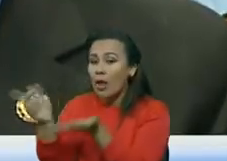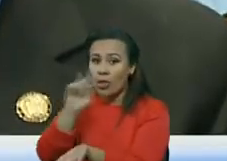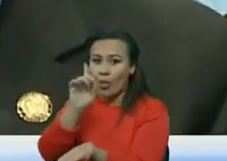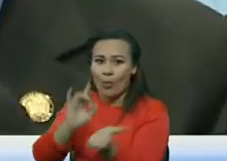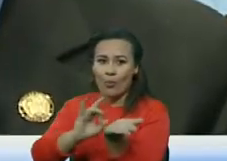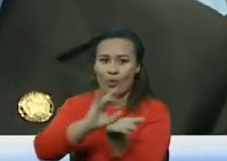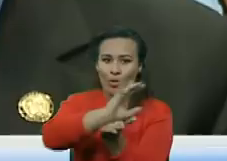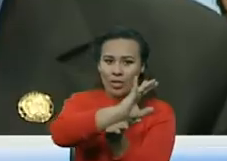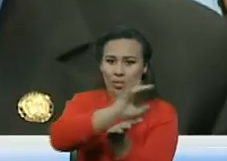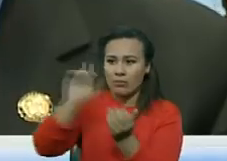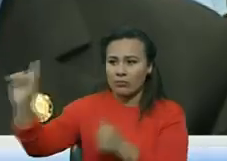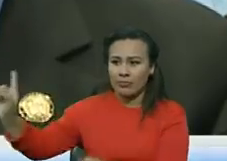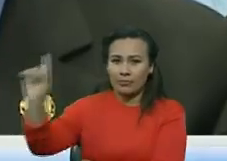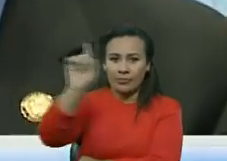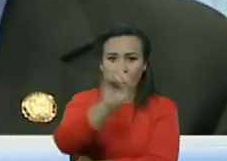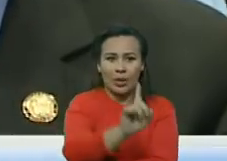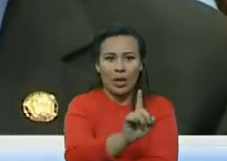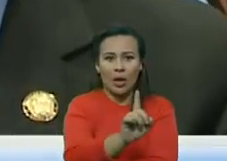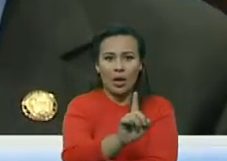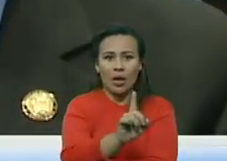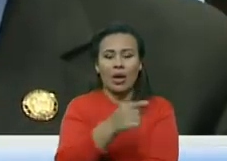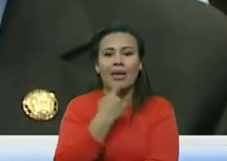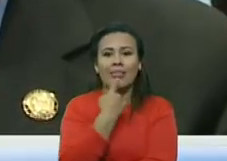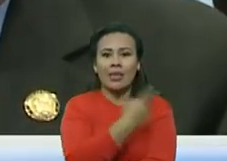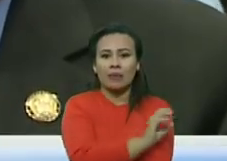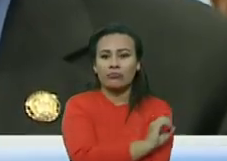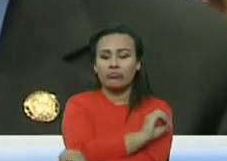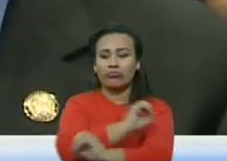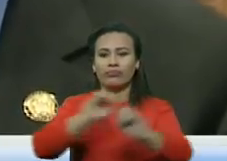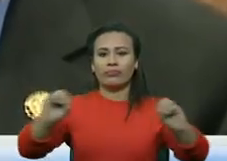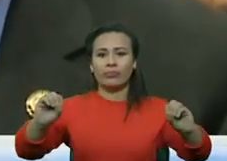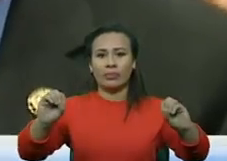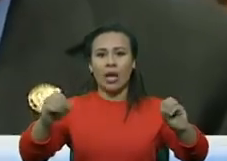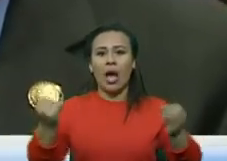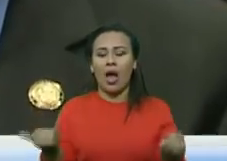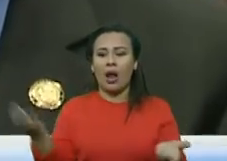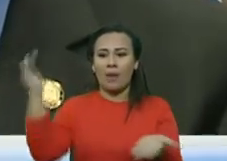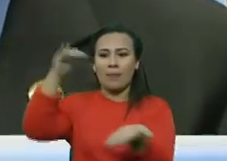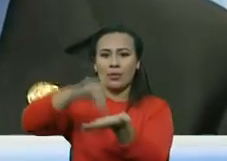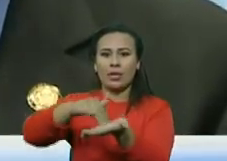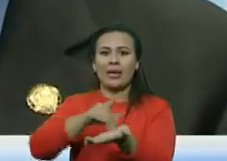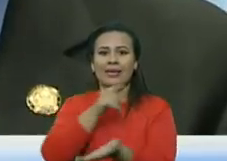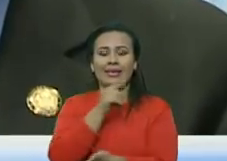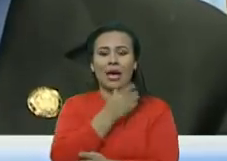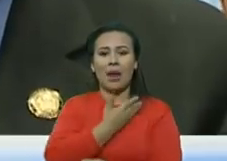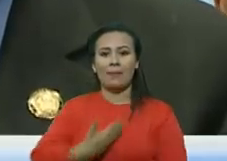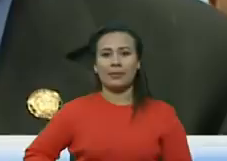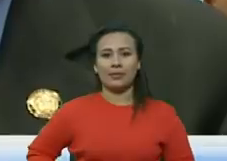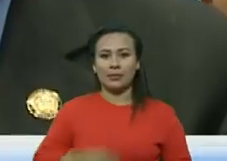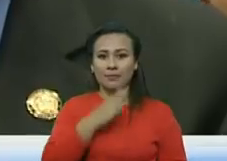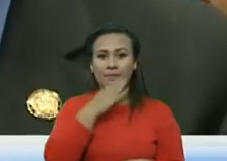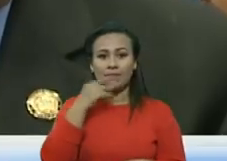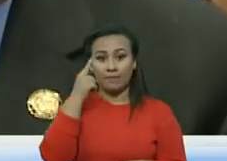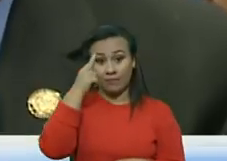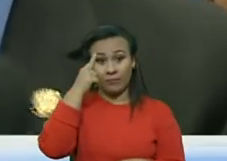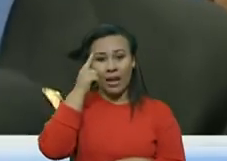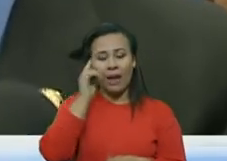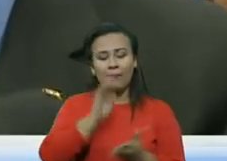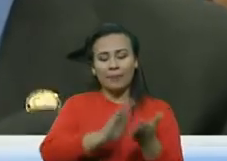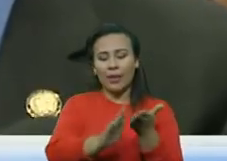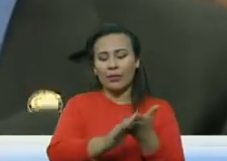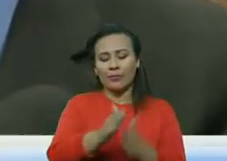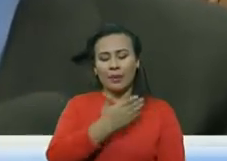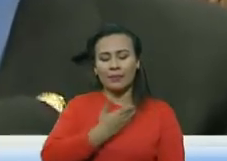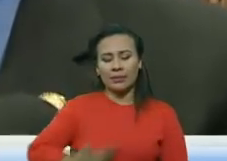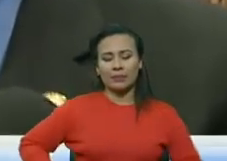destituyéndolo, probablemente declarando la vacancia y habilitándole al presidente de la República para que inmediatamente envíe la terna